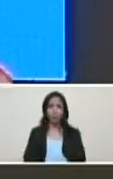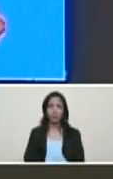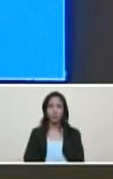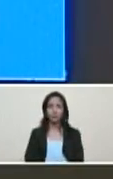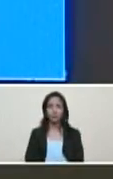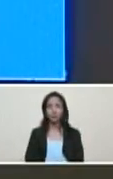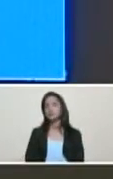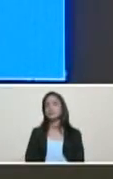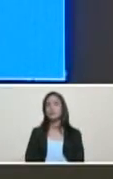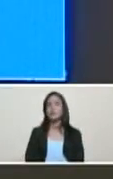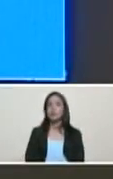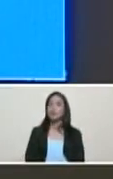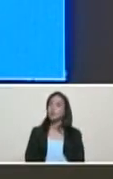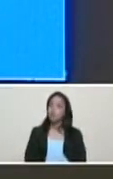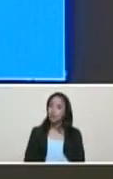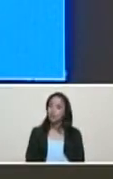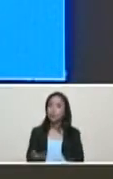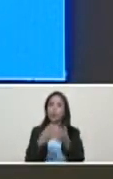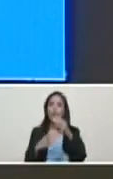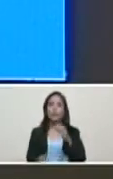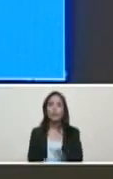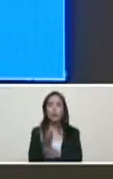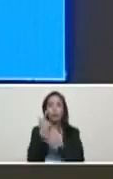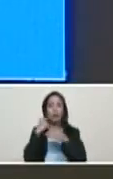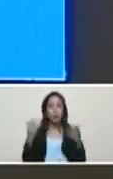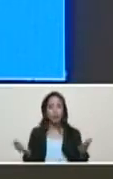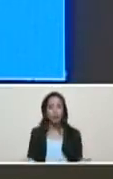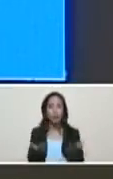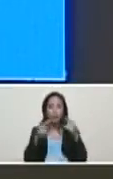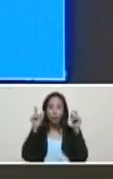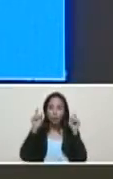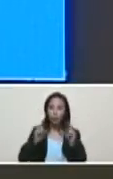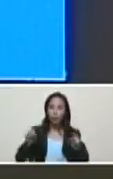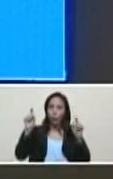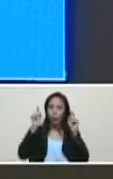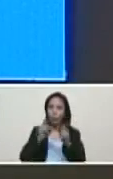Así que hay que reescribir y reenseñar la historia